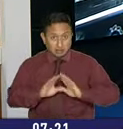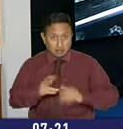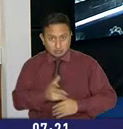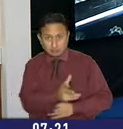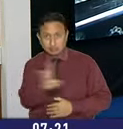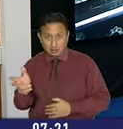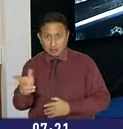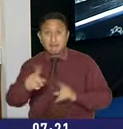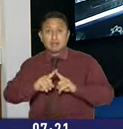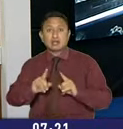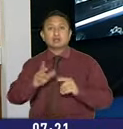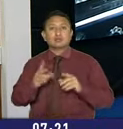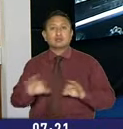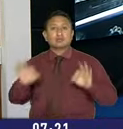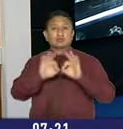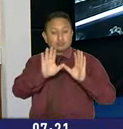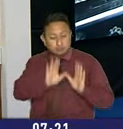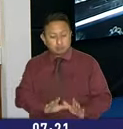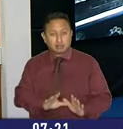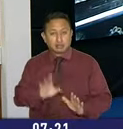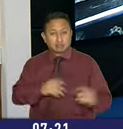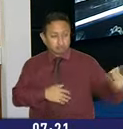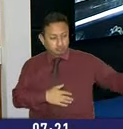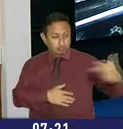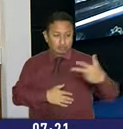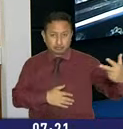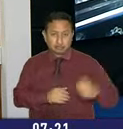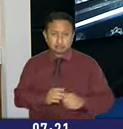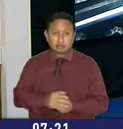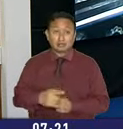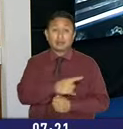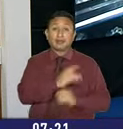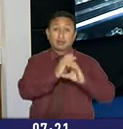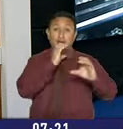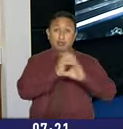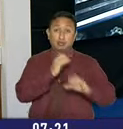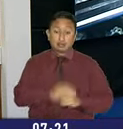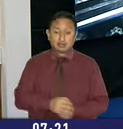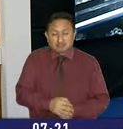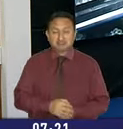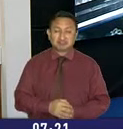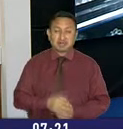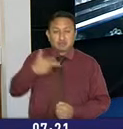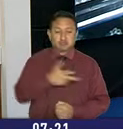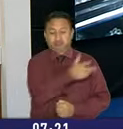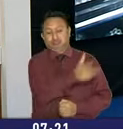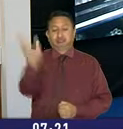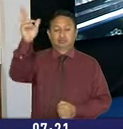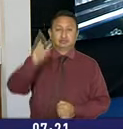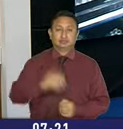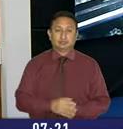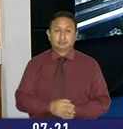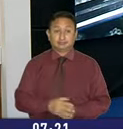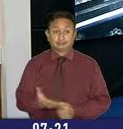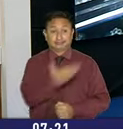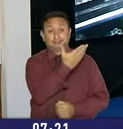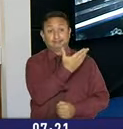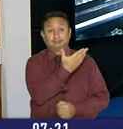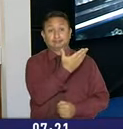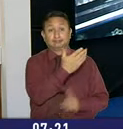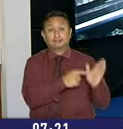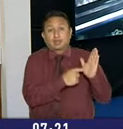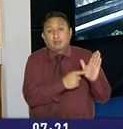que pasen. Los señores transportistas, muchos de ellos, por el apuro, se van encima. Ese es el ejemplo que ha sucedido. Qué bueno por la gente que tenga, no tenga